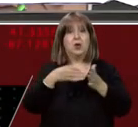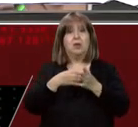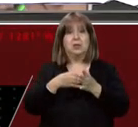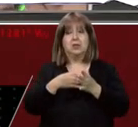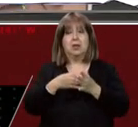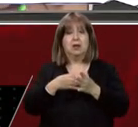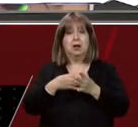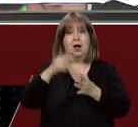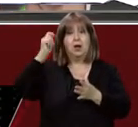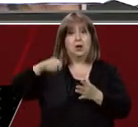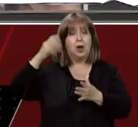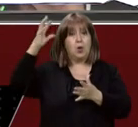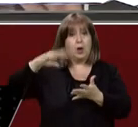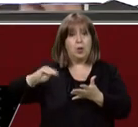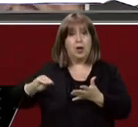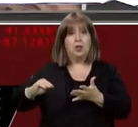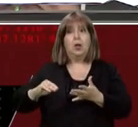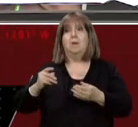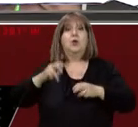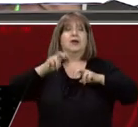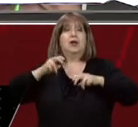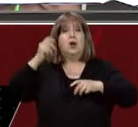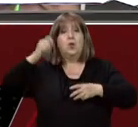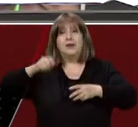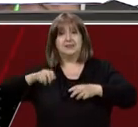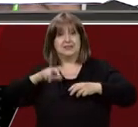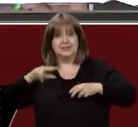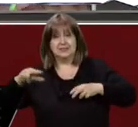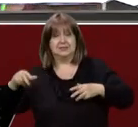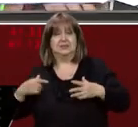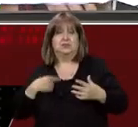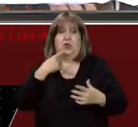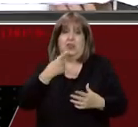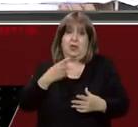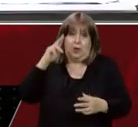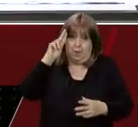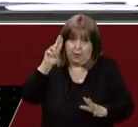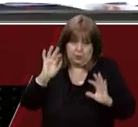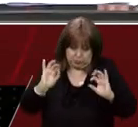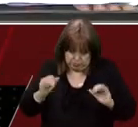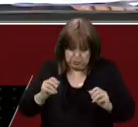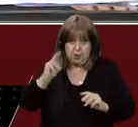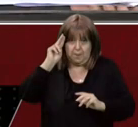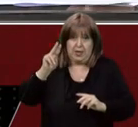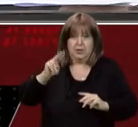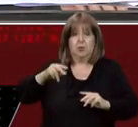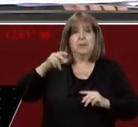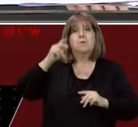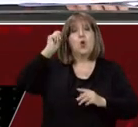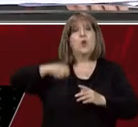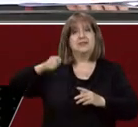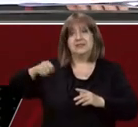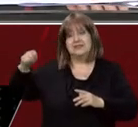son. Y sí, porque el tribunal, este tribunal, y yo lo digo con el respeto que le tengo, el cariño que le tengo al propio tribunal,